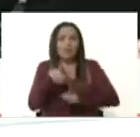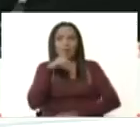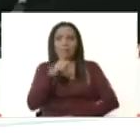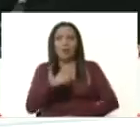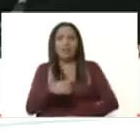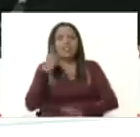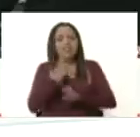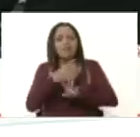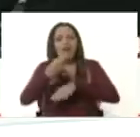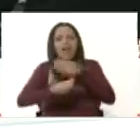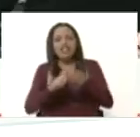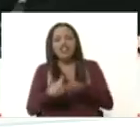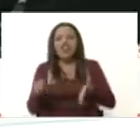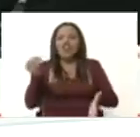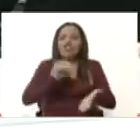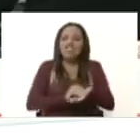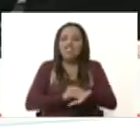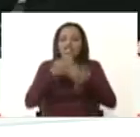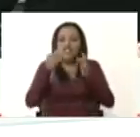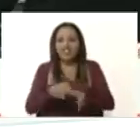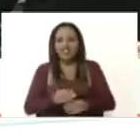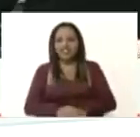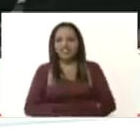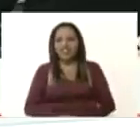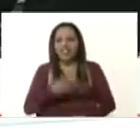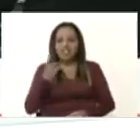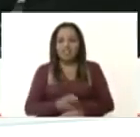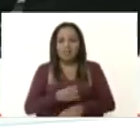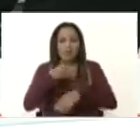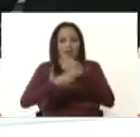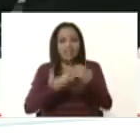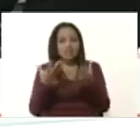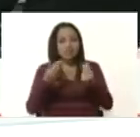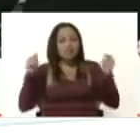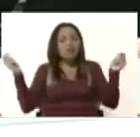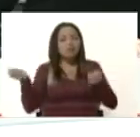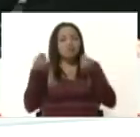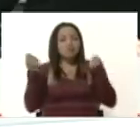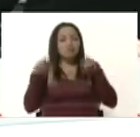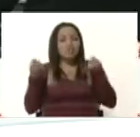de nuevo y hacerlo bien. Tenemos que hacer una gran campaña comunicacional.